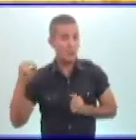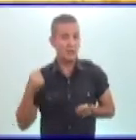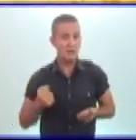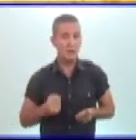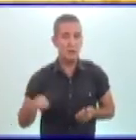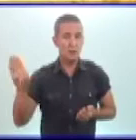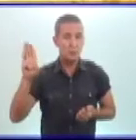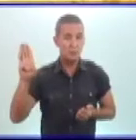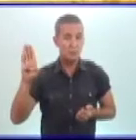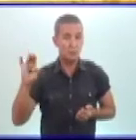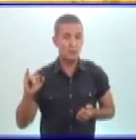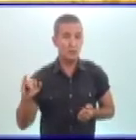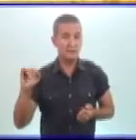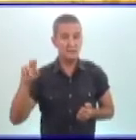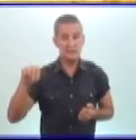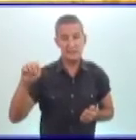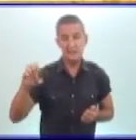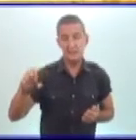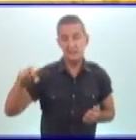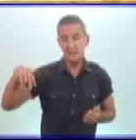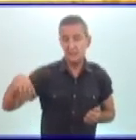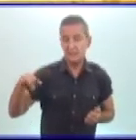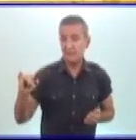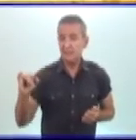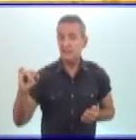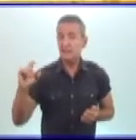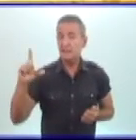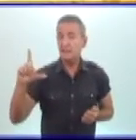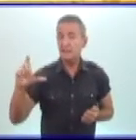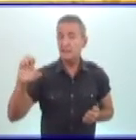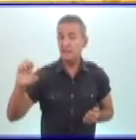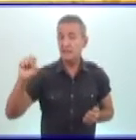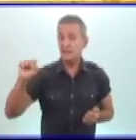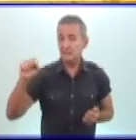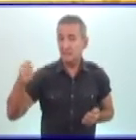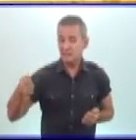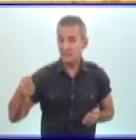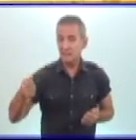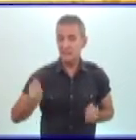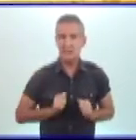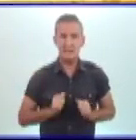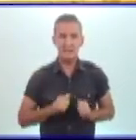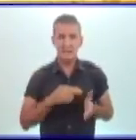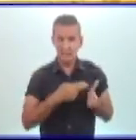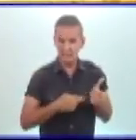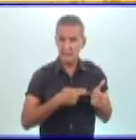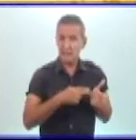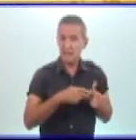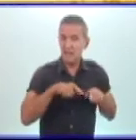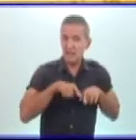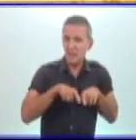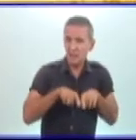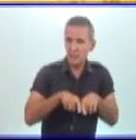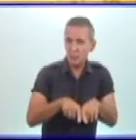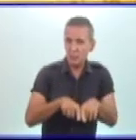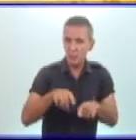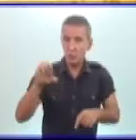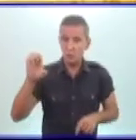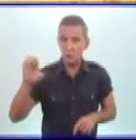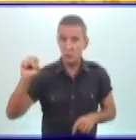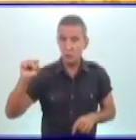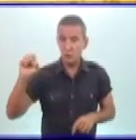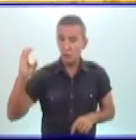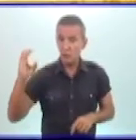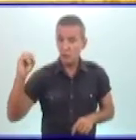en el año 1640, siglo XVII, el Reino de Inglaterra se une a Escocia, hablando entonces de la isla, y me